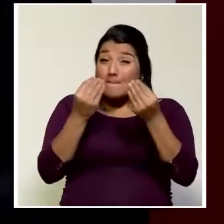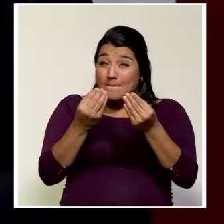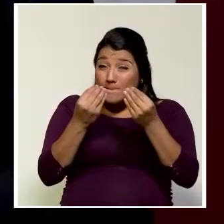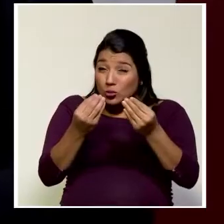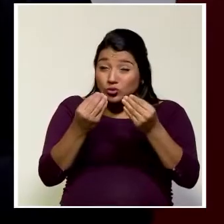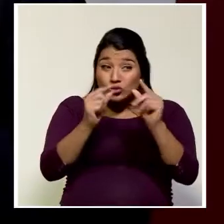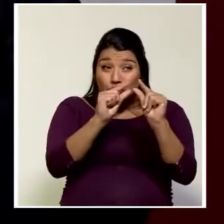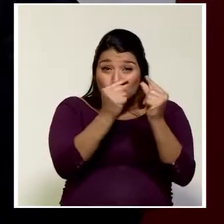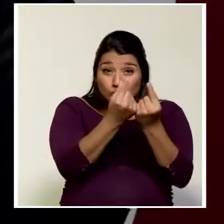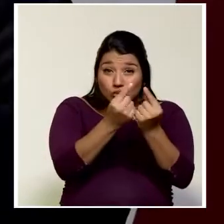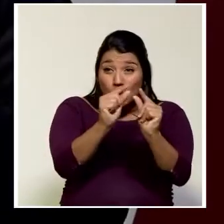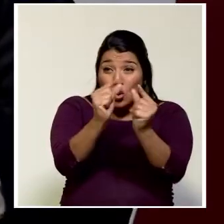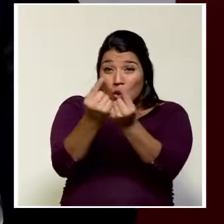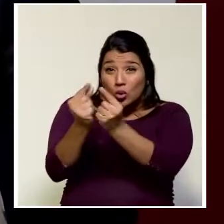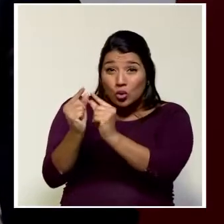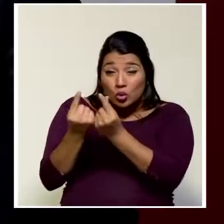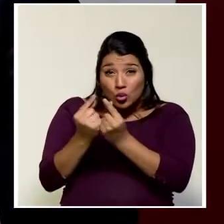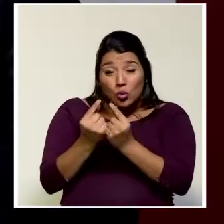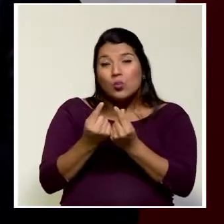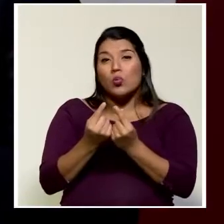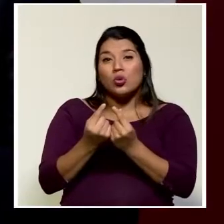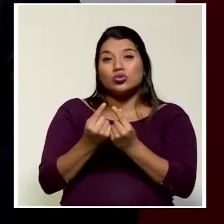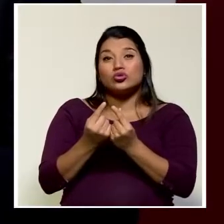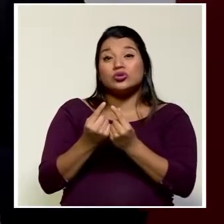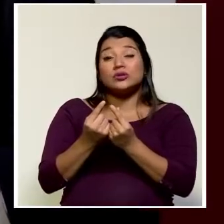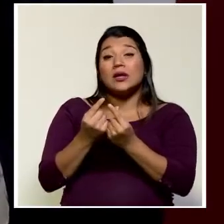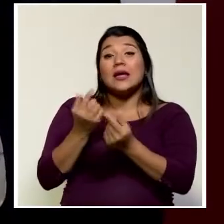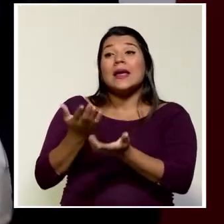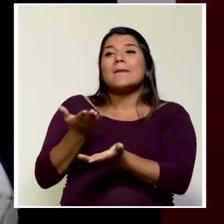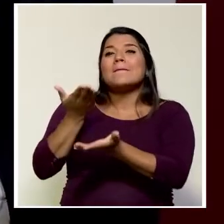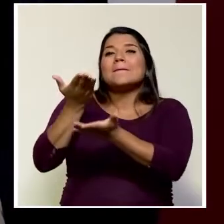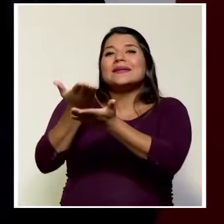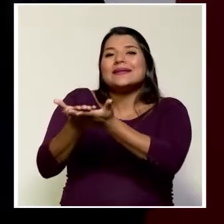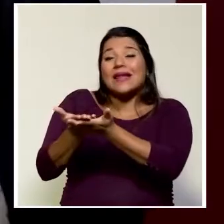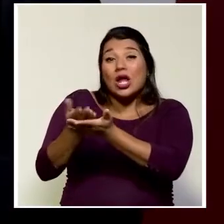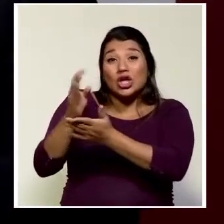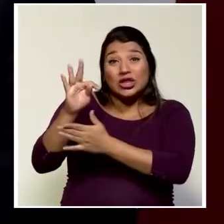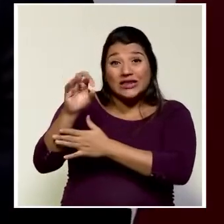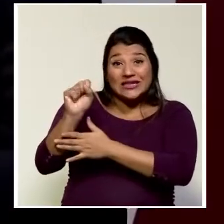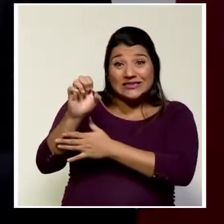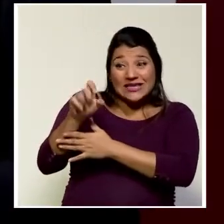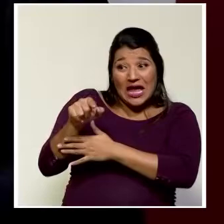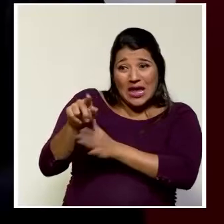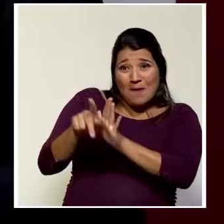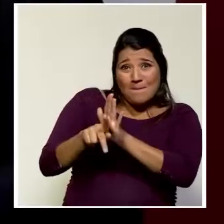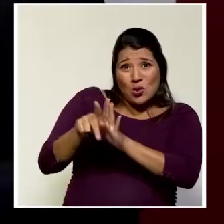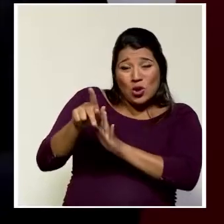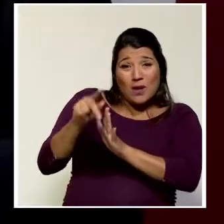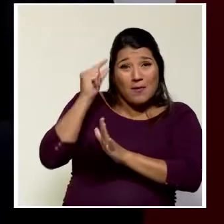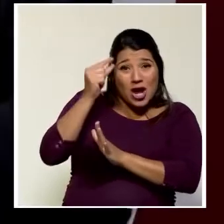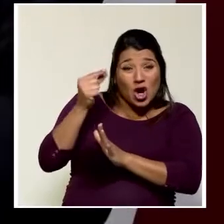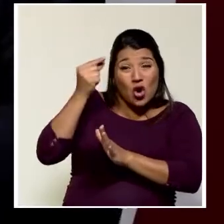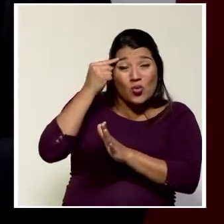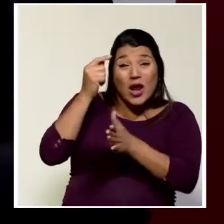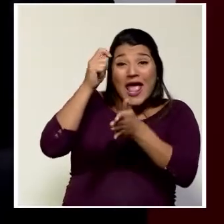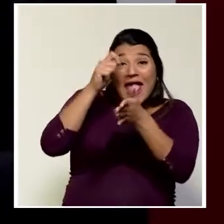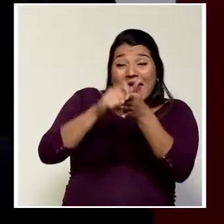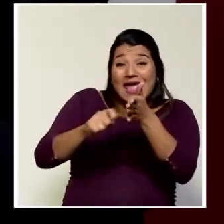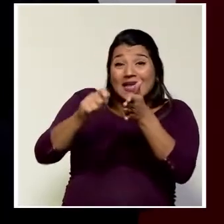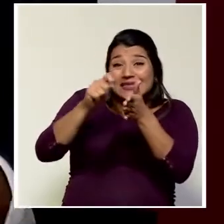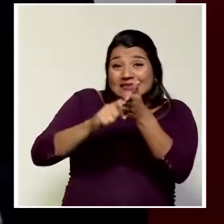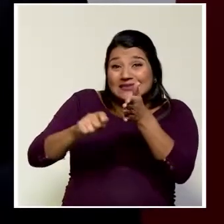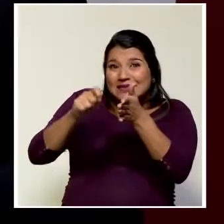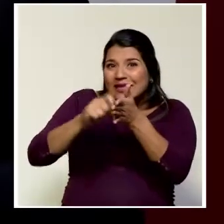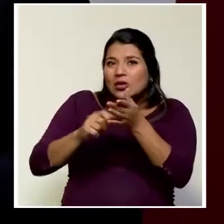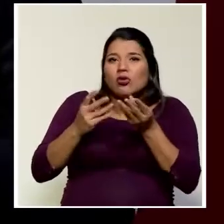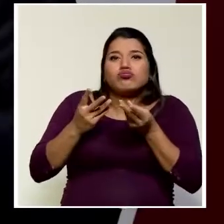muchísimas agrupaciones llevaron al Tribunal Supremo de Elecciones programas de gobierno escritos cuando menos a